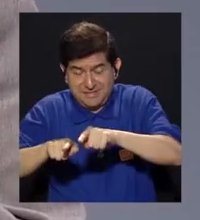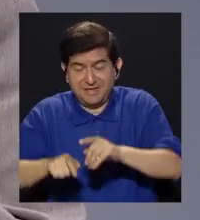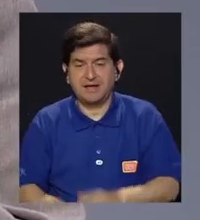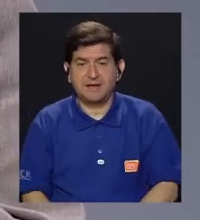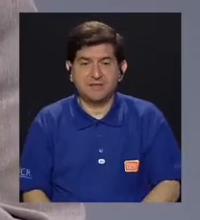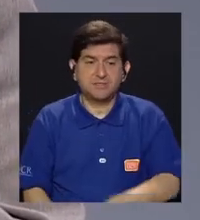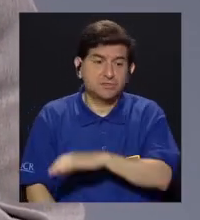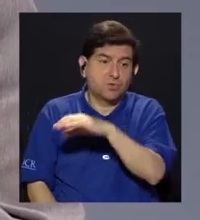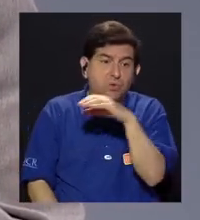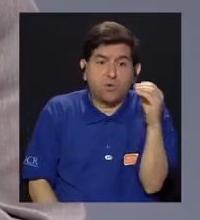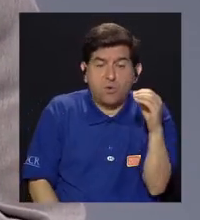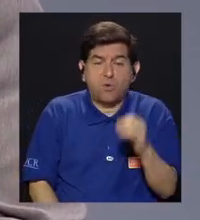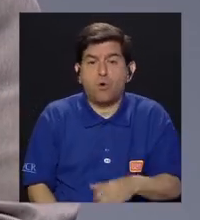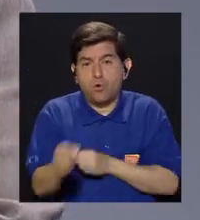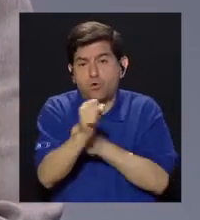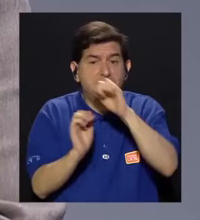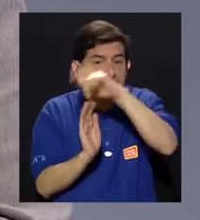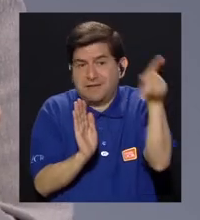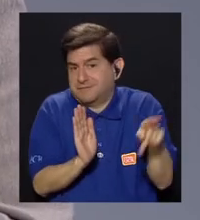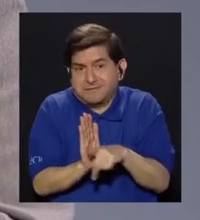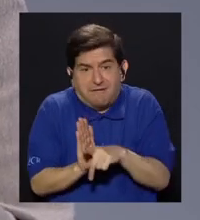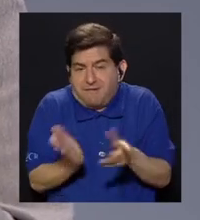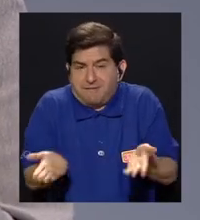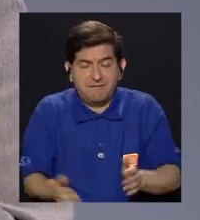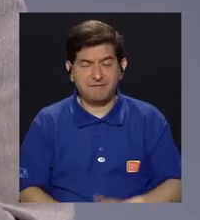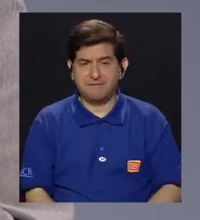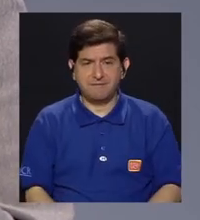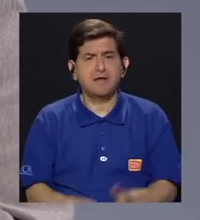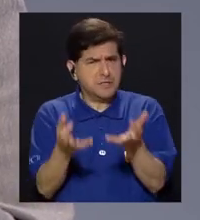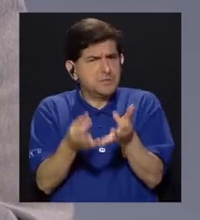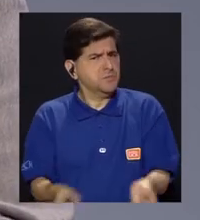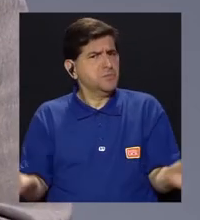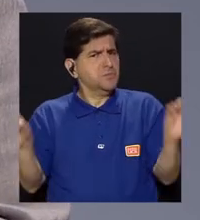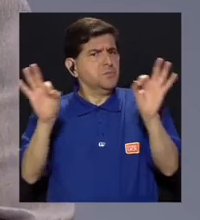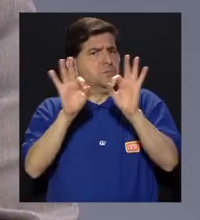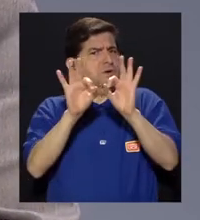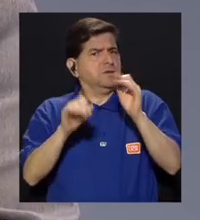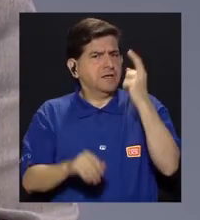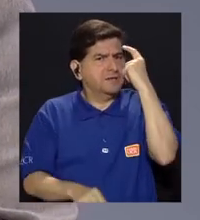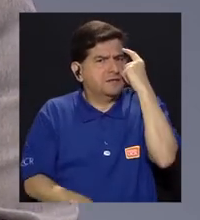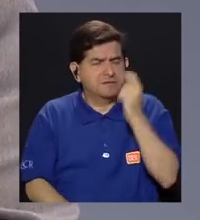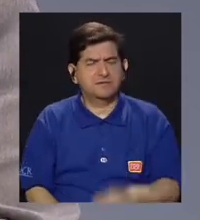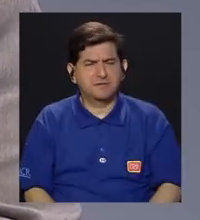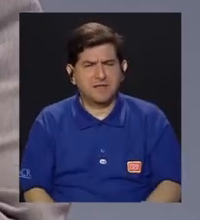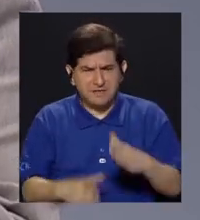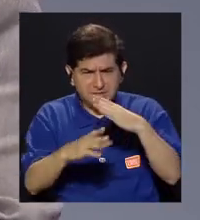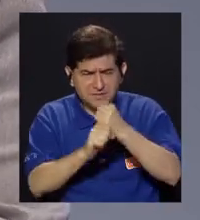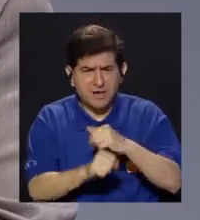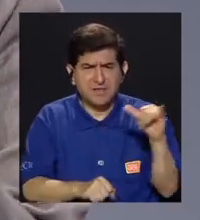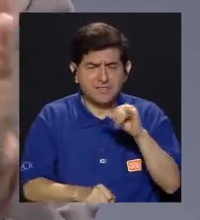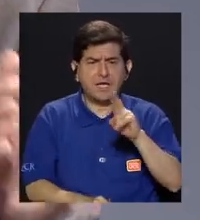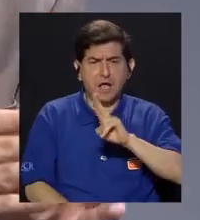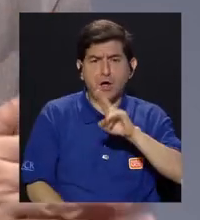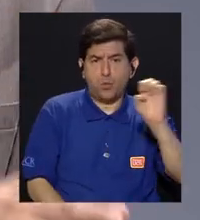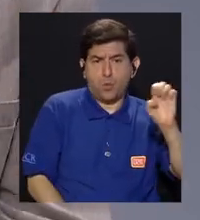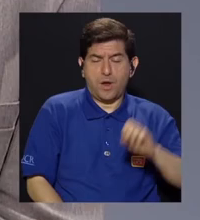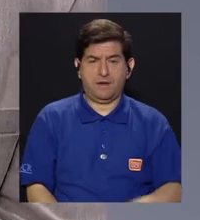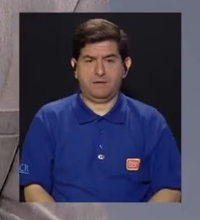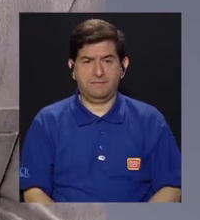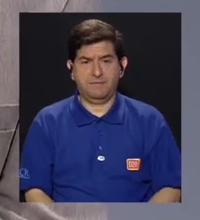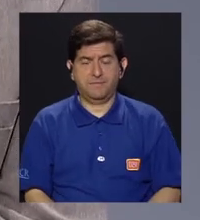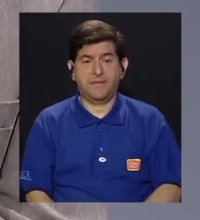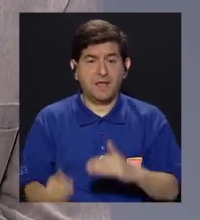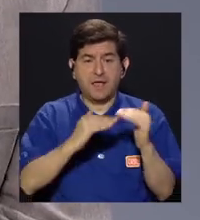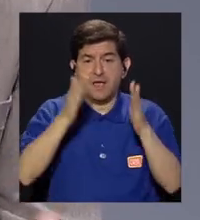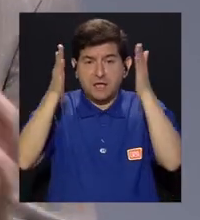prov o la sala constitucional es importante porque si lo hacemos como lo hace en la unión